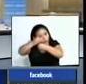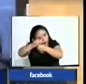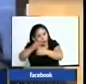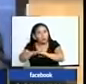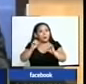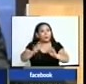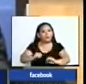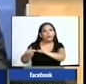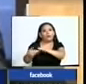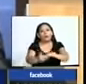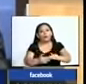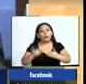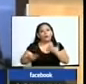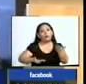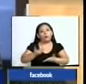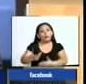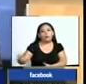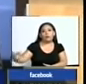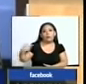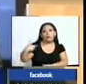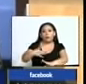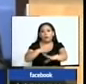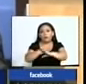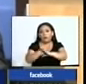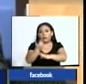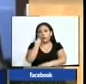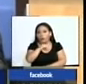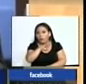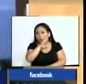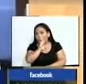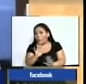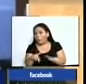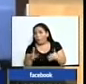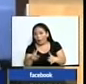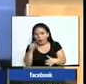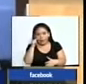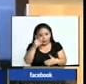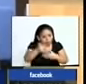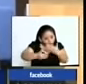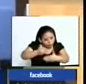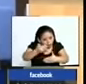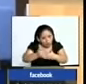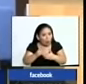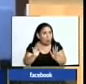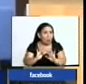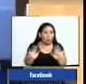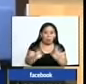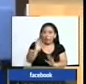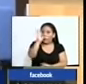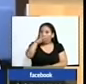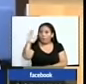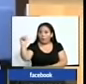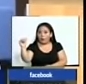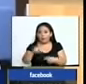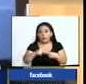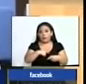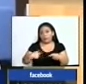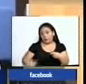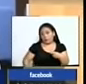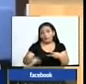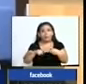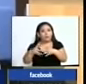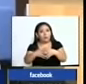distribución equitativo de la vacuna contra el COVID-19 cuando ésta sea descubierta, en la que brillan por su ausencia China y Estados Unidos.